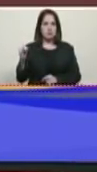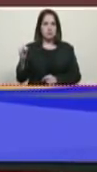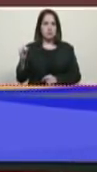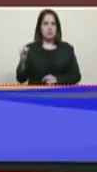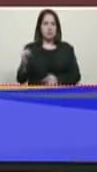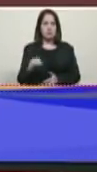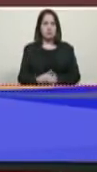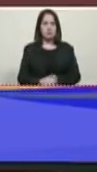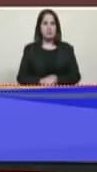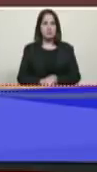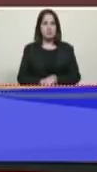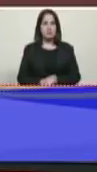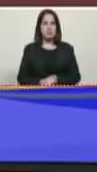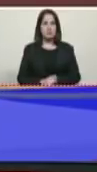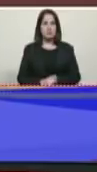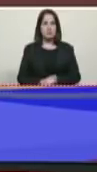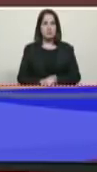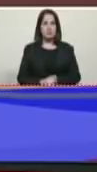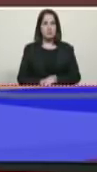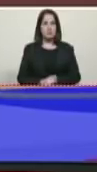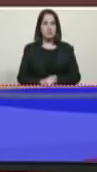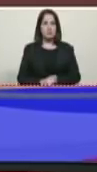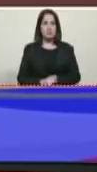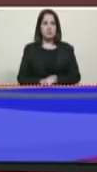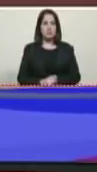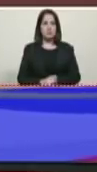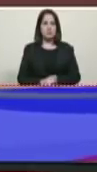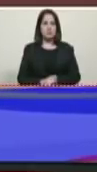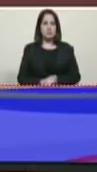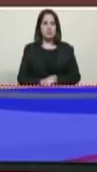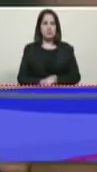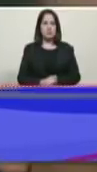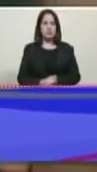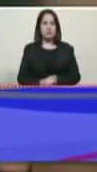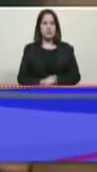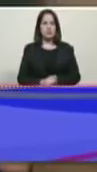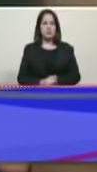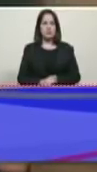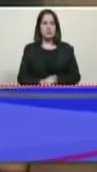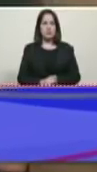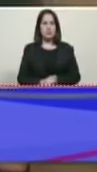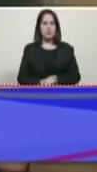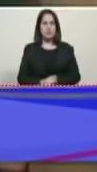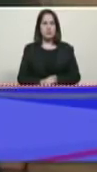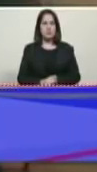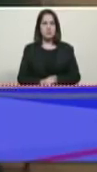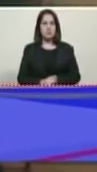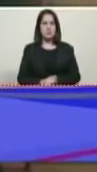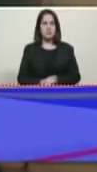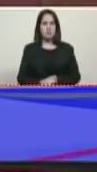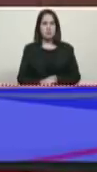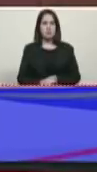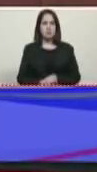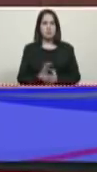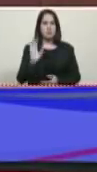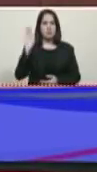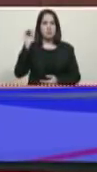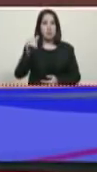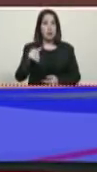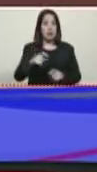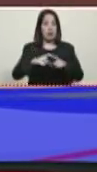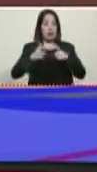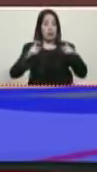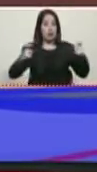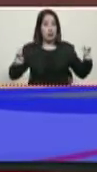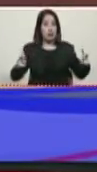seleccionado maracaibo san francisco y cabimas maracaibo es grande también muy